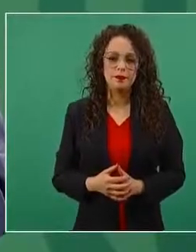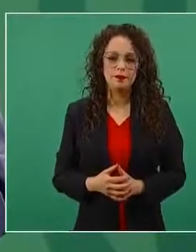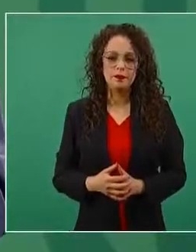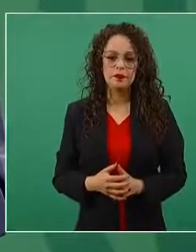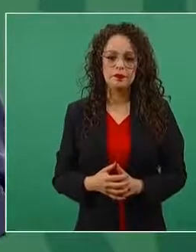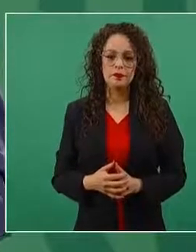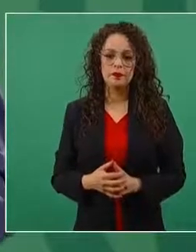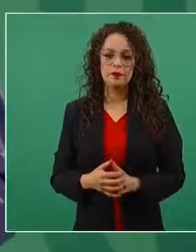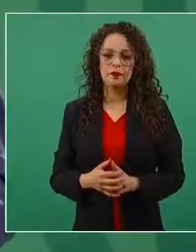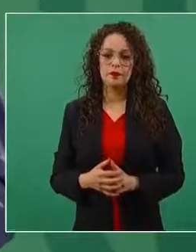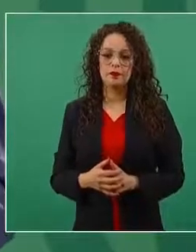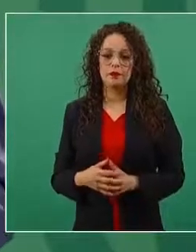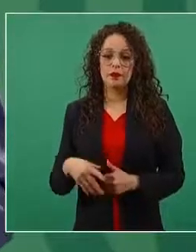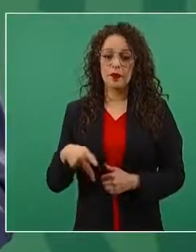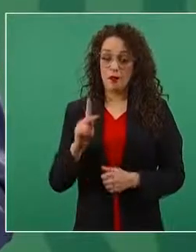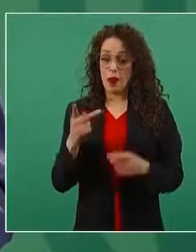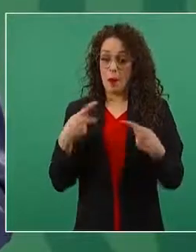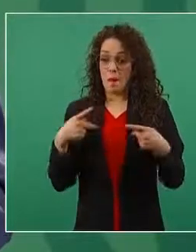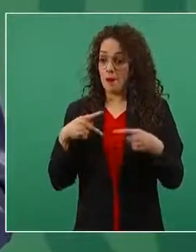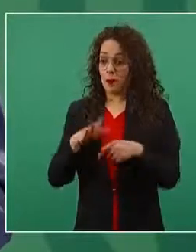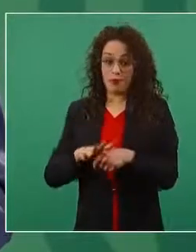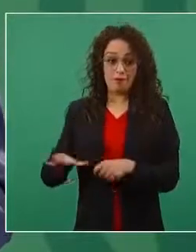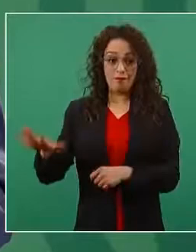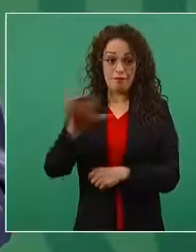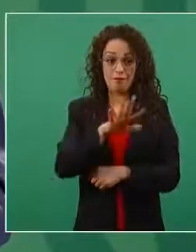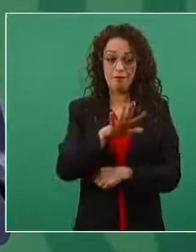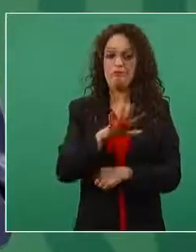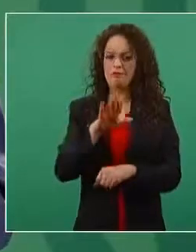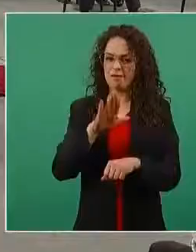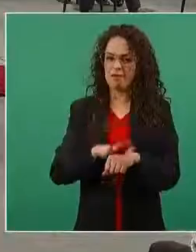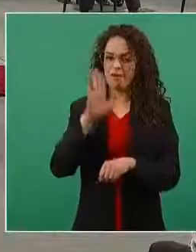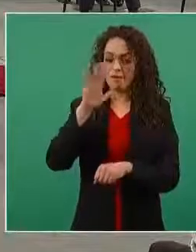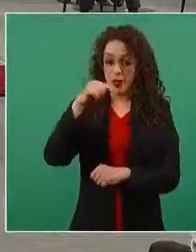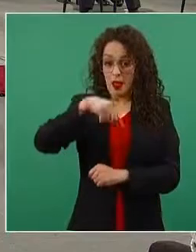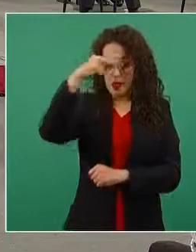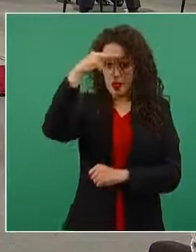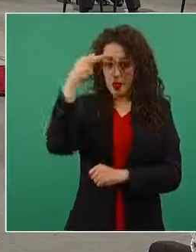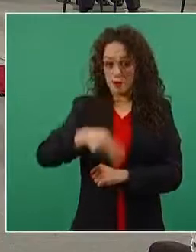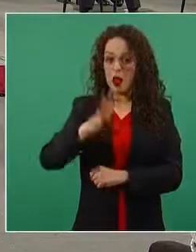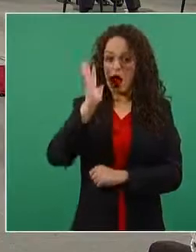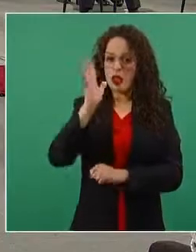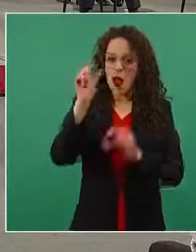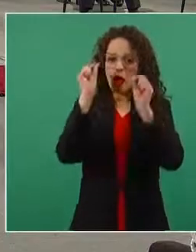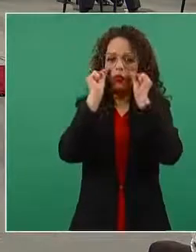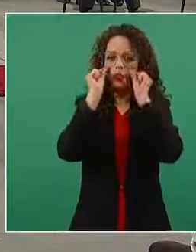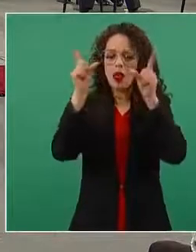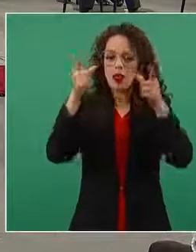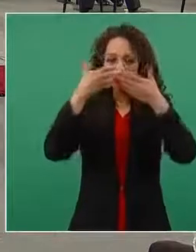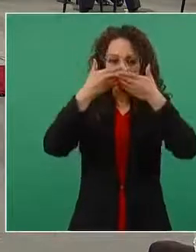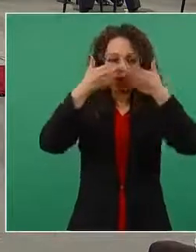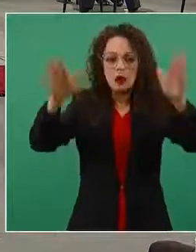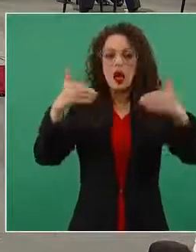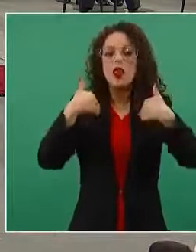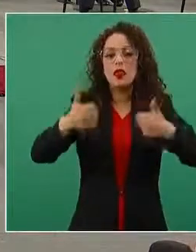Pero la mayoría del pueblo está muy despierto, el pueblo de México, muy consciente.